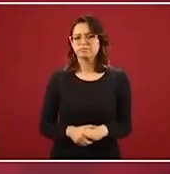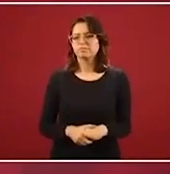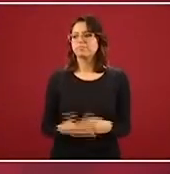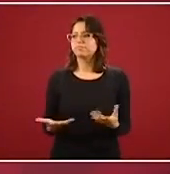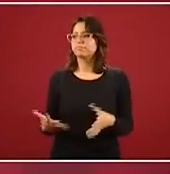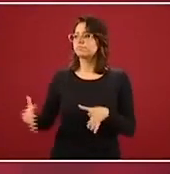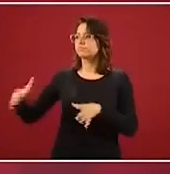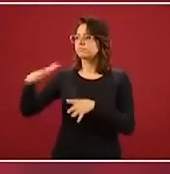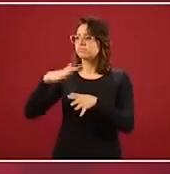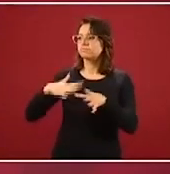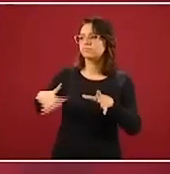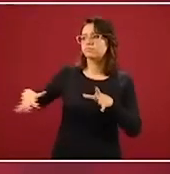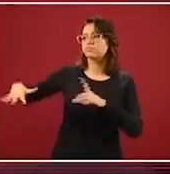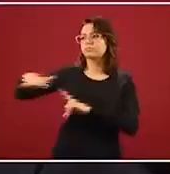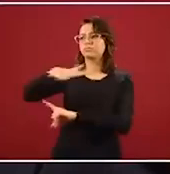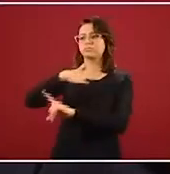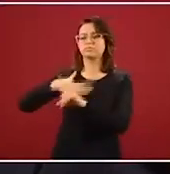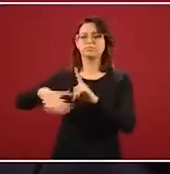sociedad mejor.